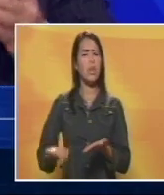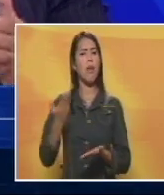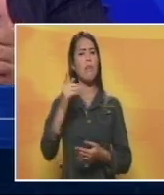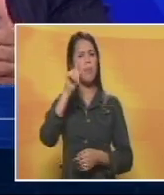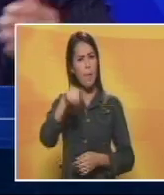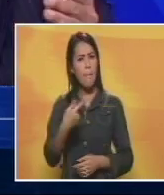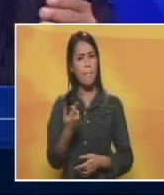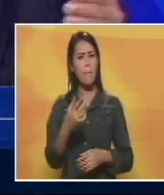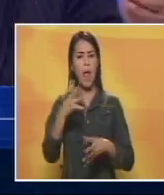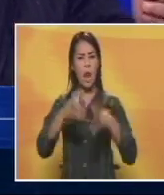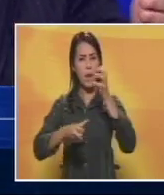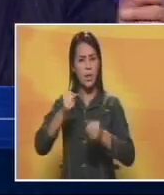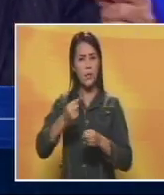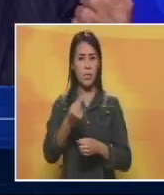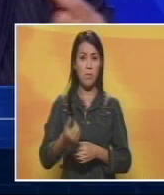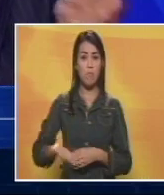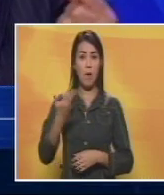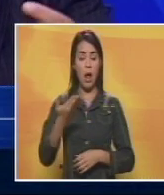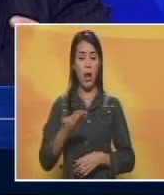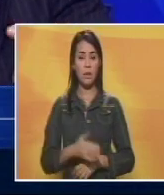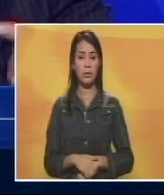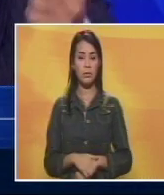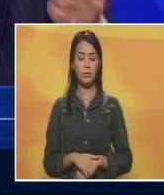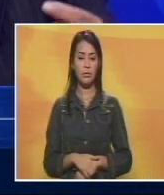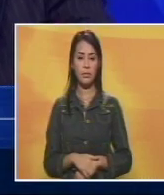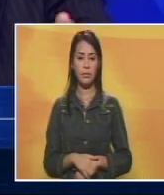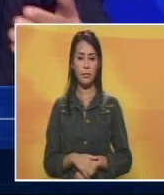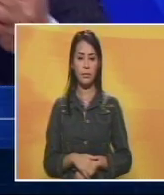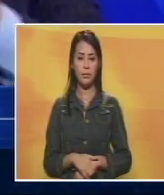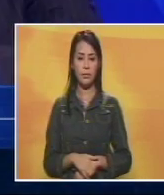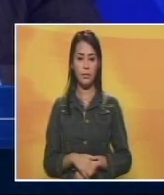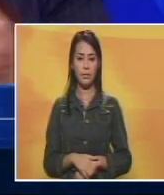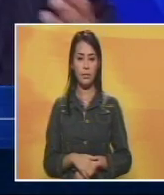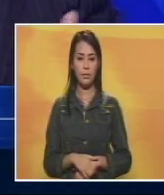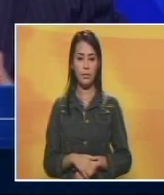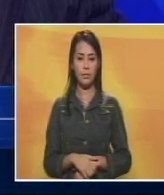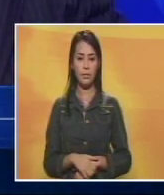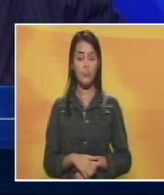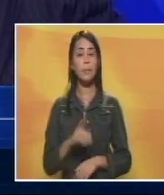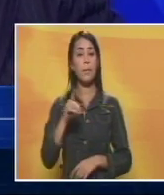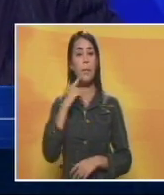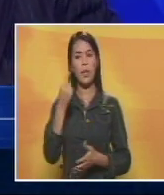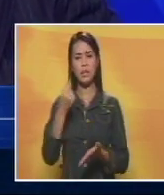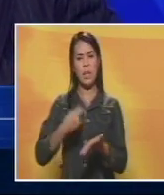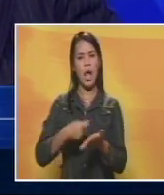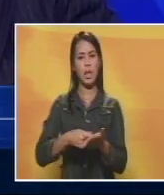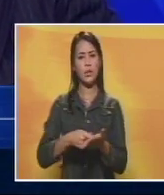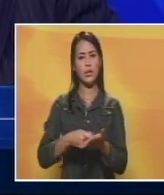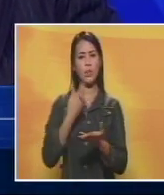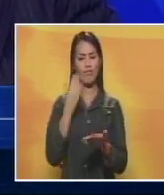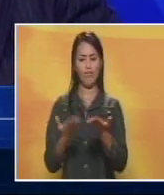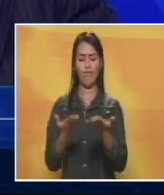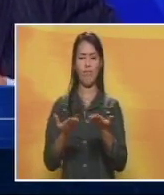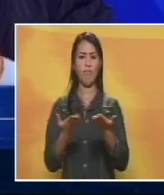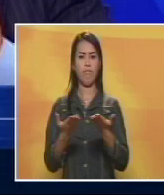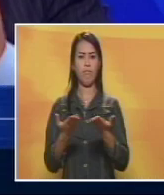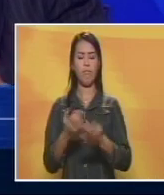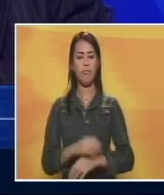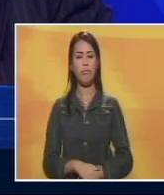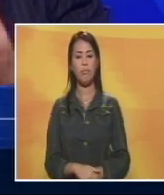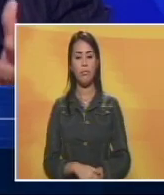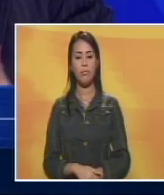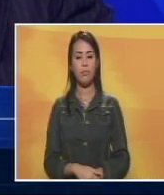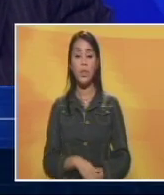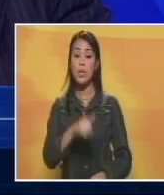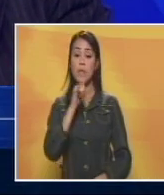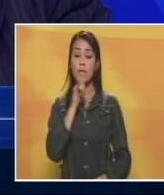subirle a la leche, a cada litro de leche, el equivalente al salario que acaba de aumentar el presidente. Amoroso